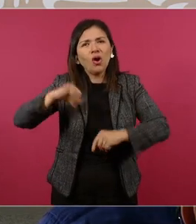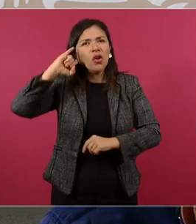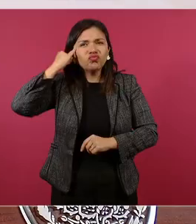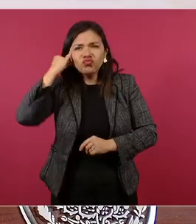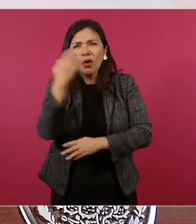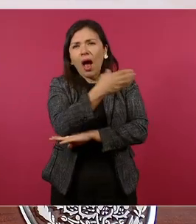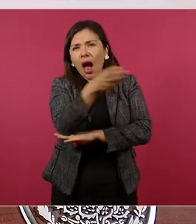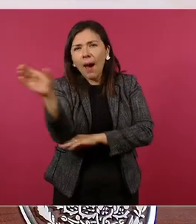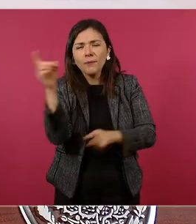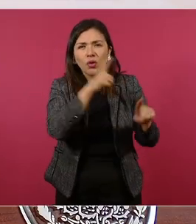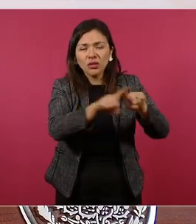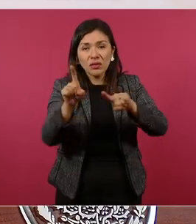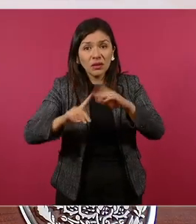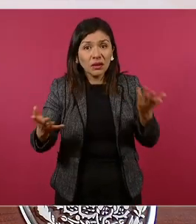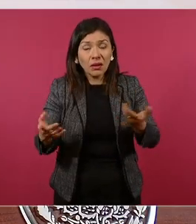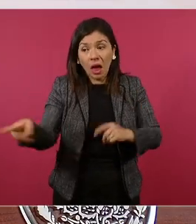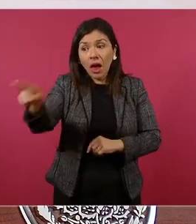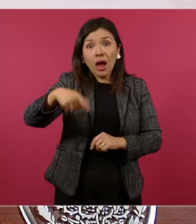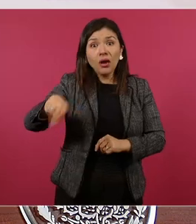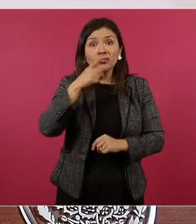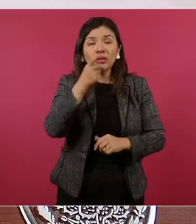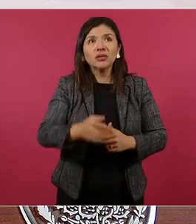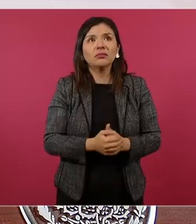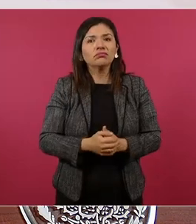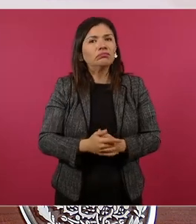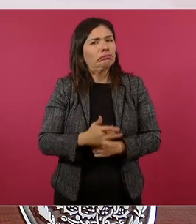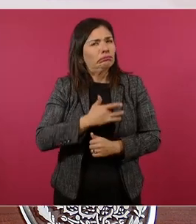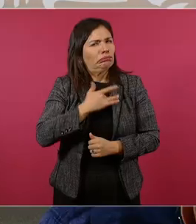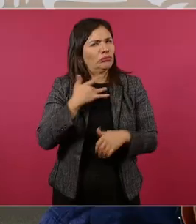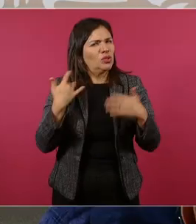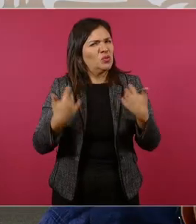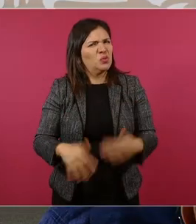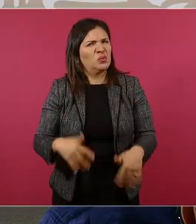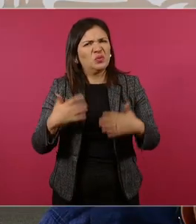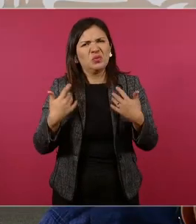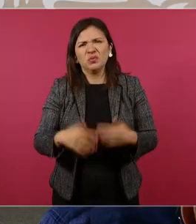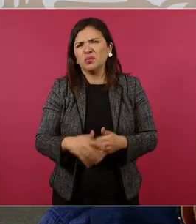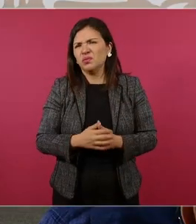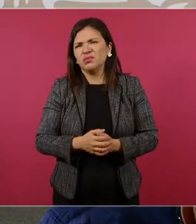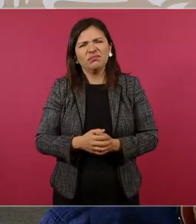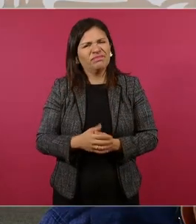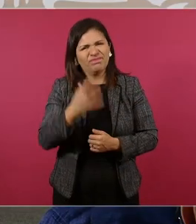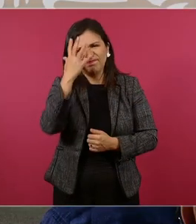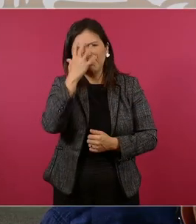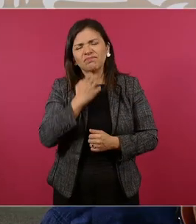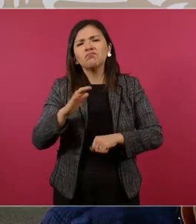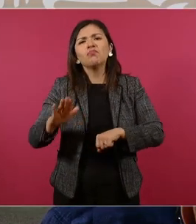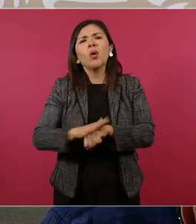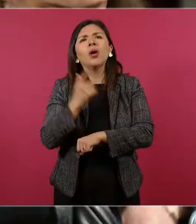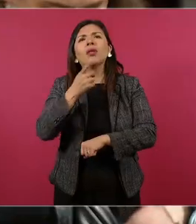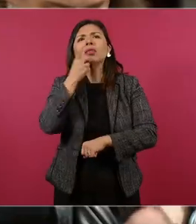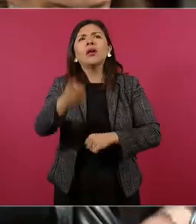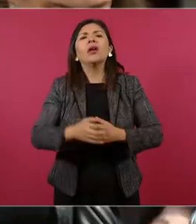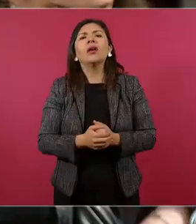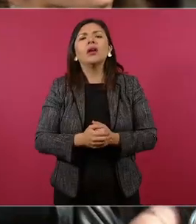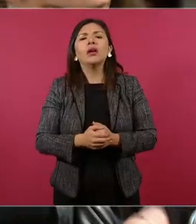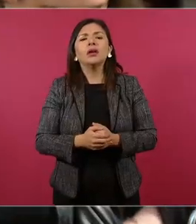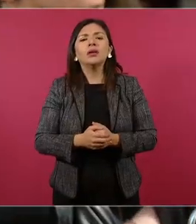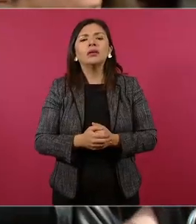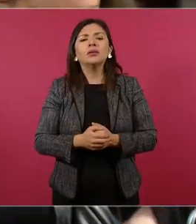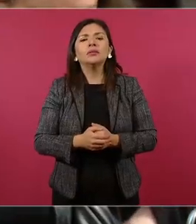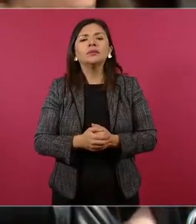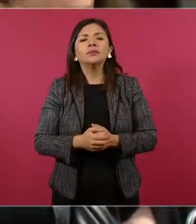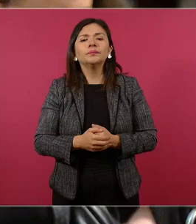indígenas entonces dicen Ellos están muy sentidos presidente porque dicen él hablaba de de que iba a